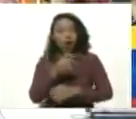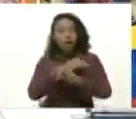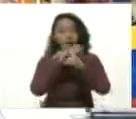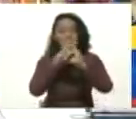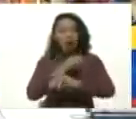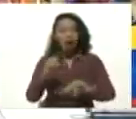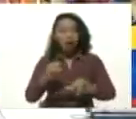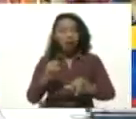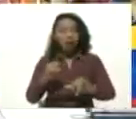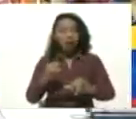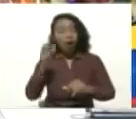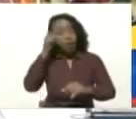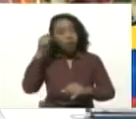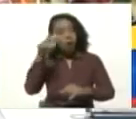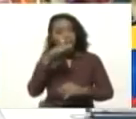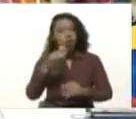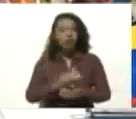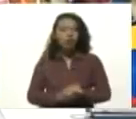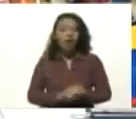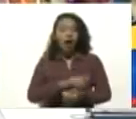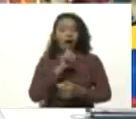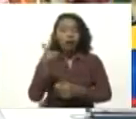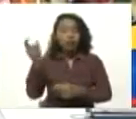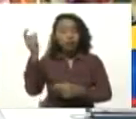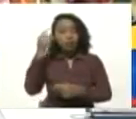felicidad del pueblo, ese día